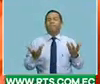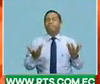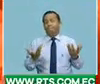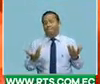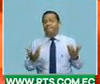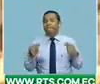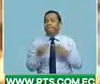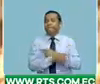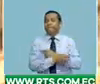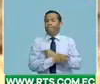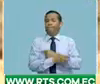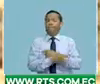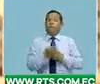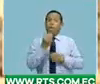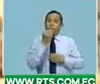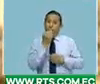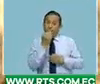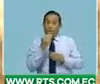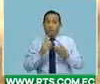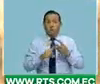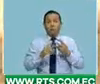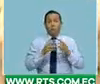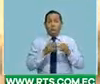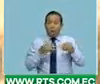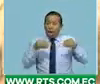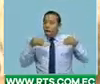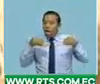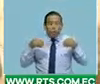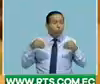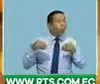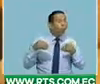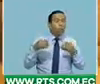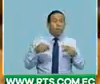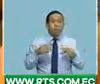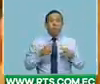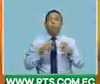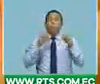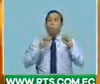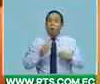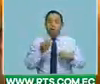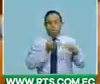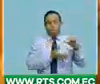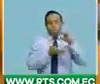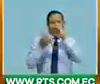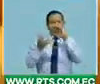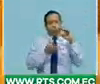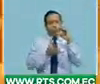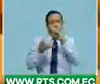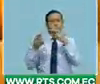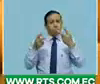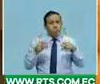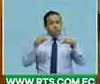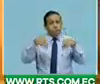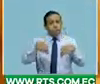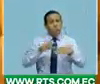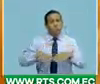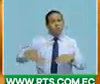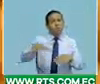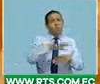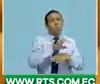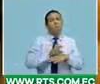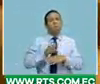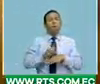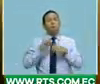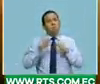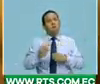el mango son frutas de la temporada, que además de ser exportadas, se las puede encontrar en los mercados y en muchos casos en la